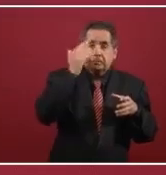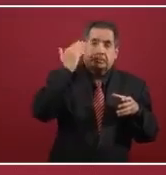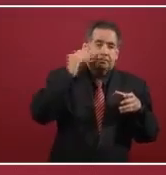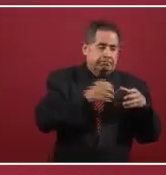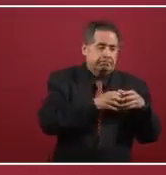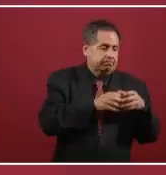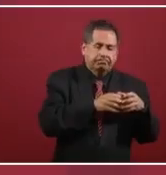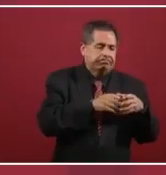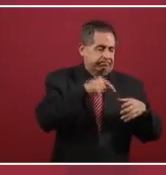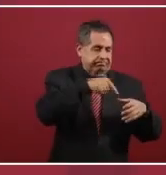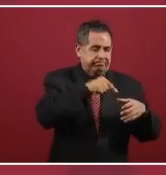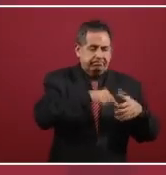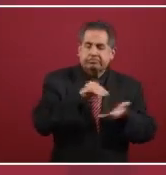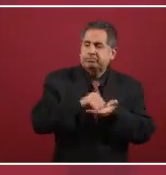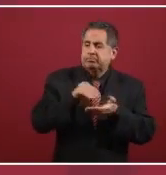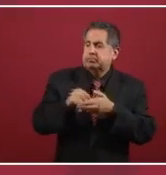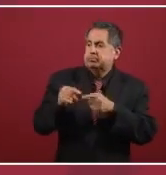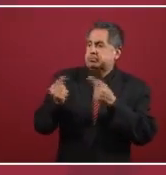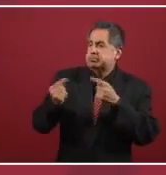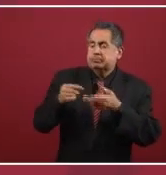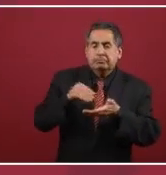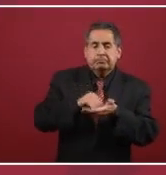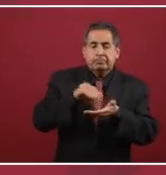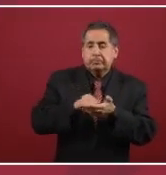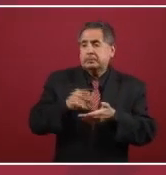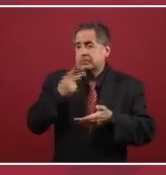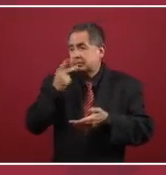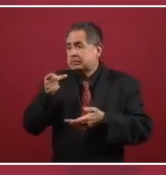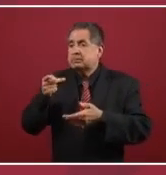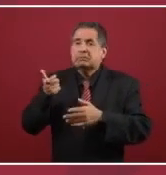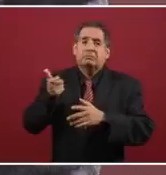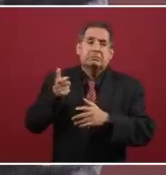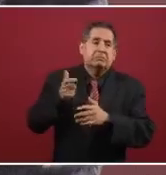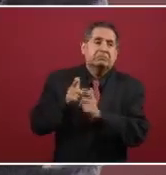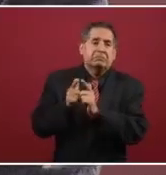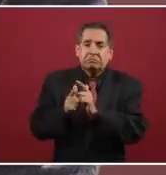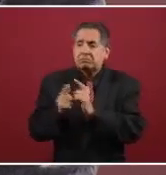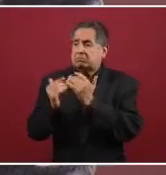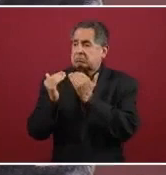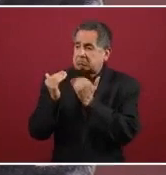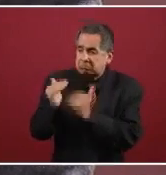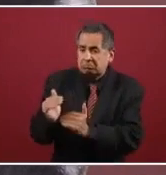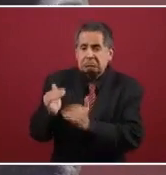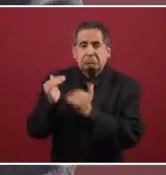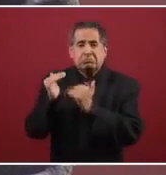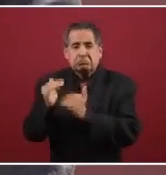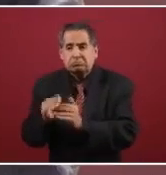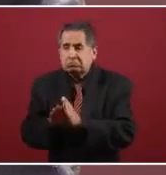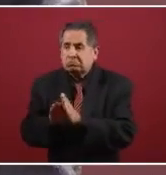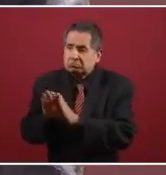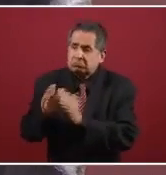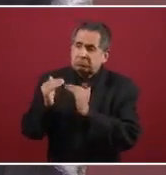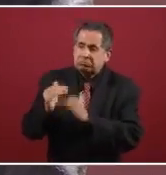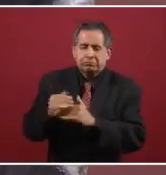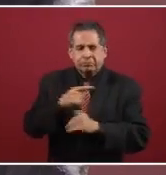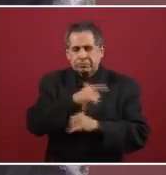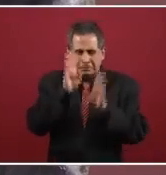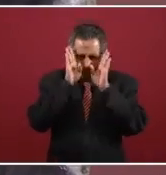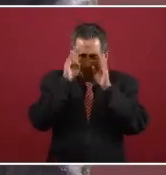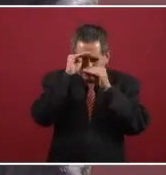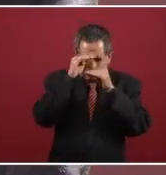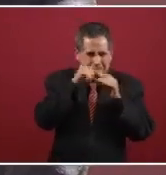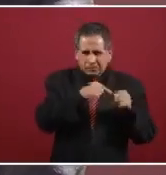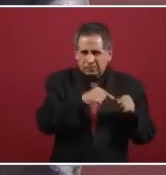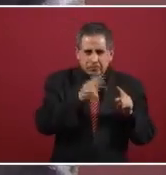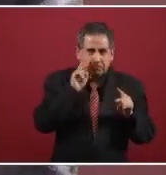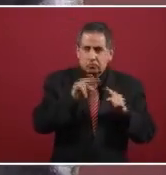siguen hablando del crecimiento escaso, limitado, nada más ven eso, no ven